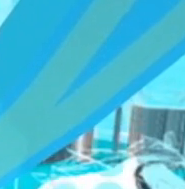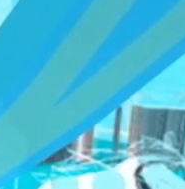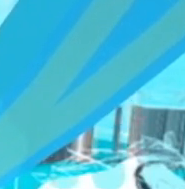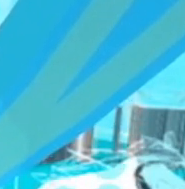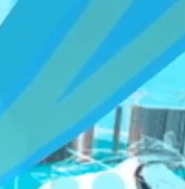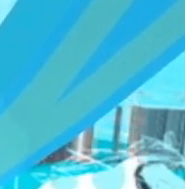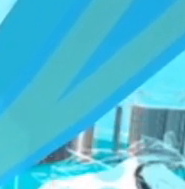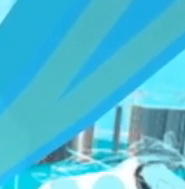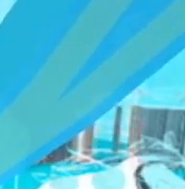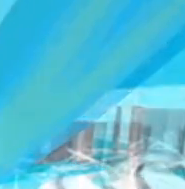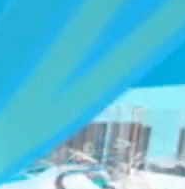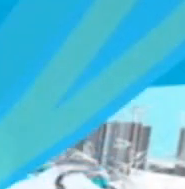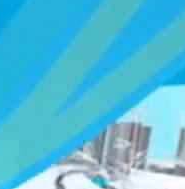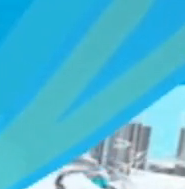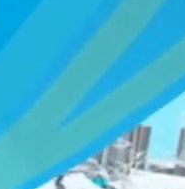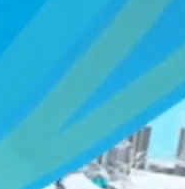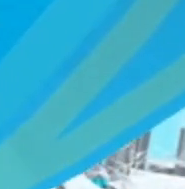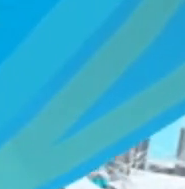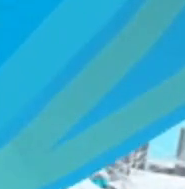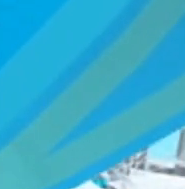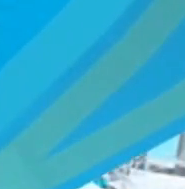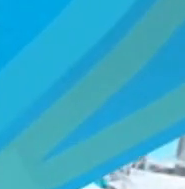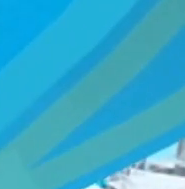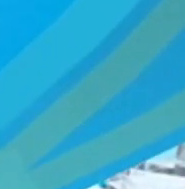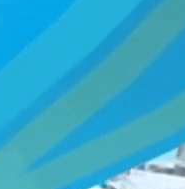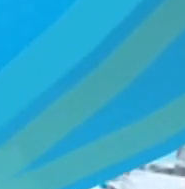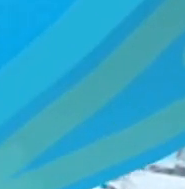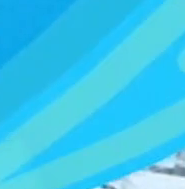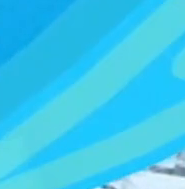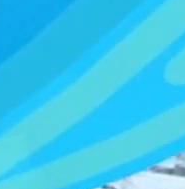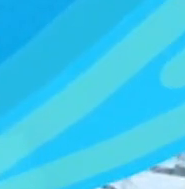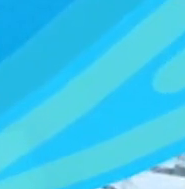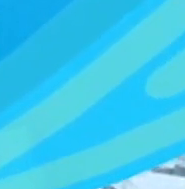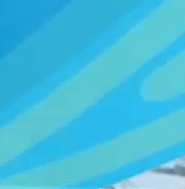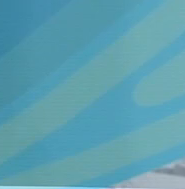Banco Popular presenta El Tipo de Cambio.